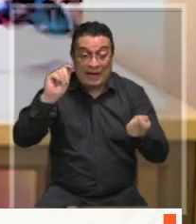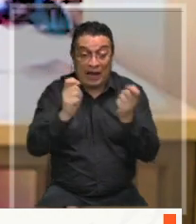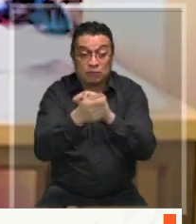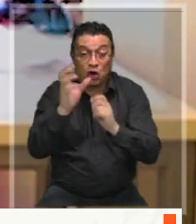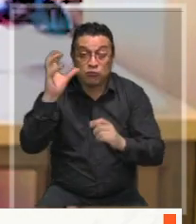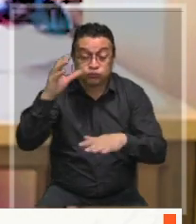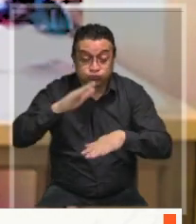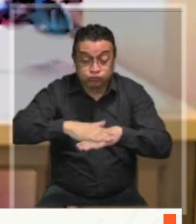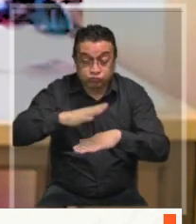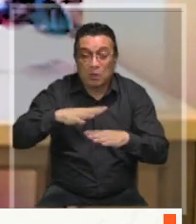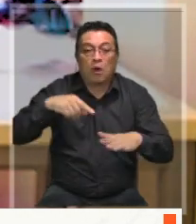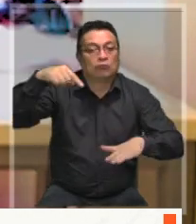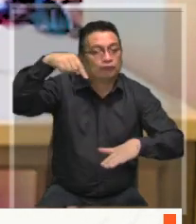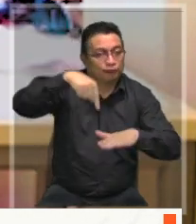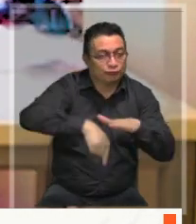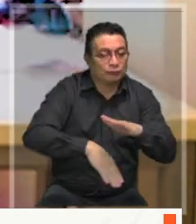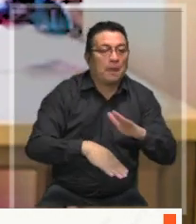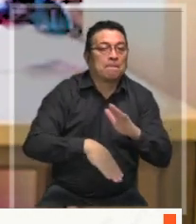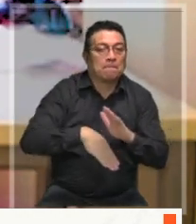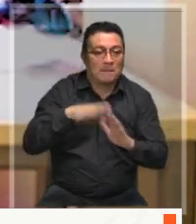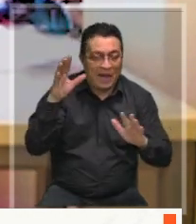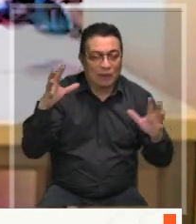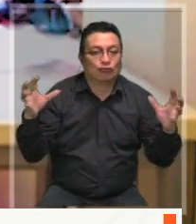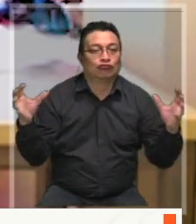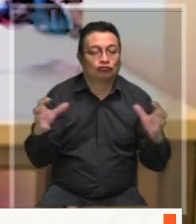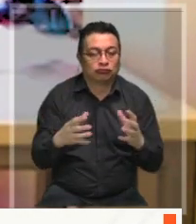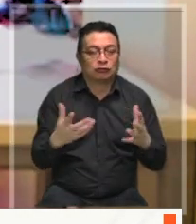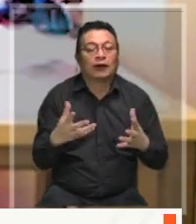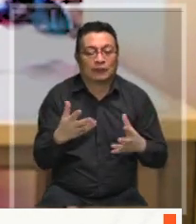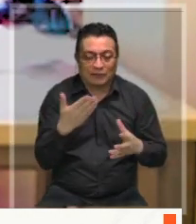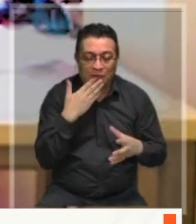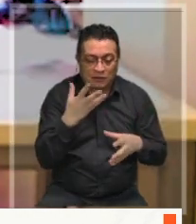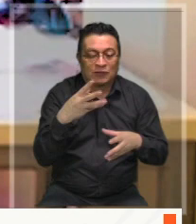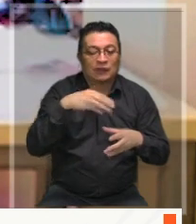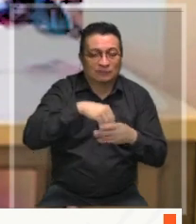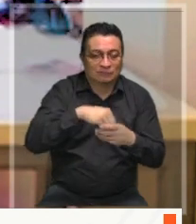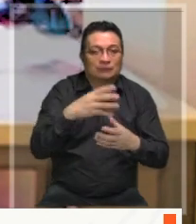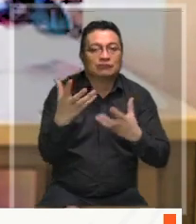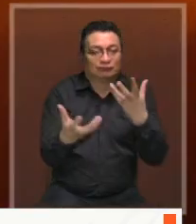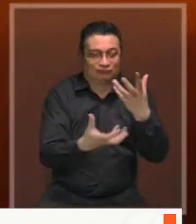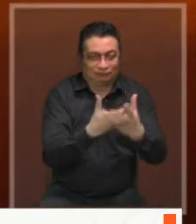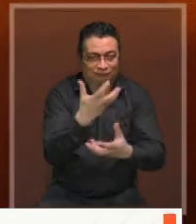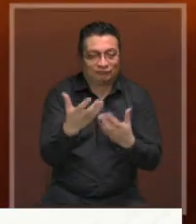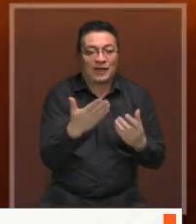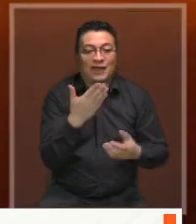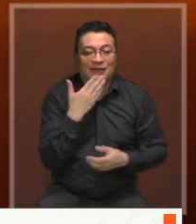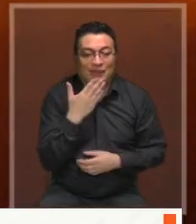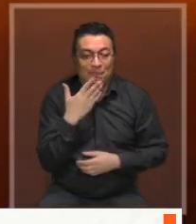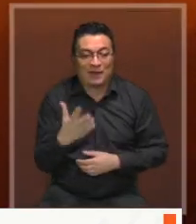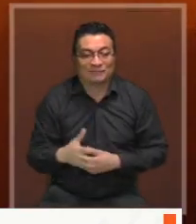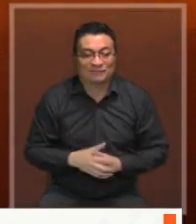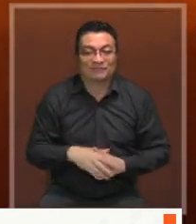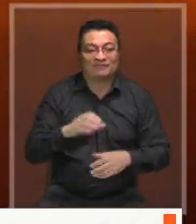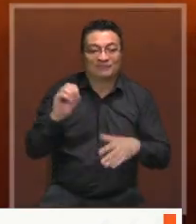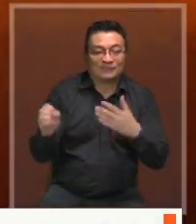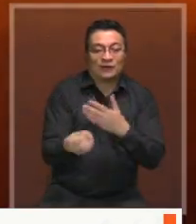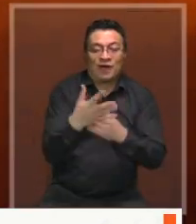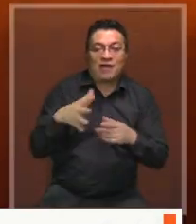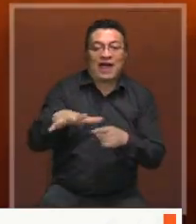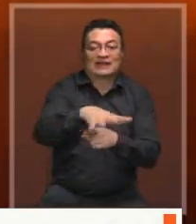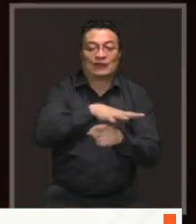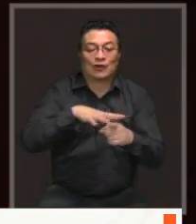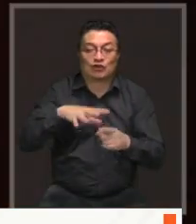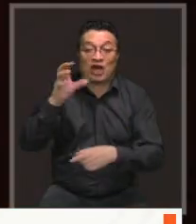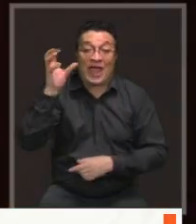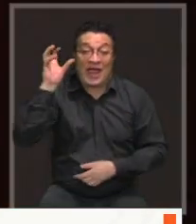eventos extremos. Entre estos eventos extremos se incluyen también los incendios forestales. Un nuevo escenario climático que abre